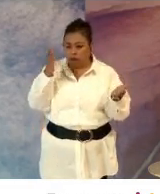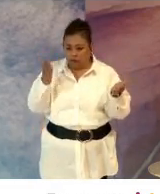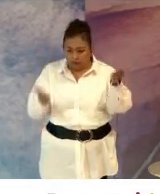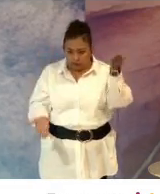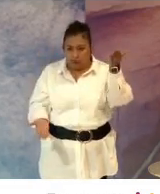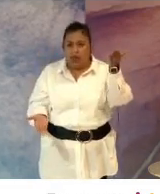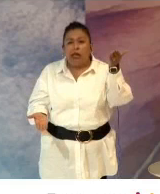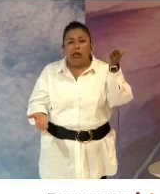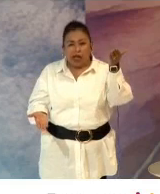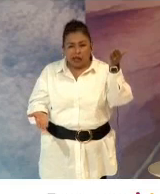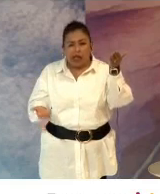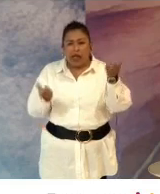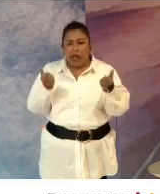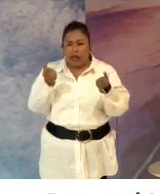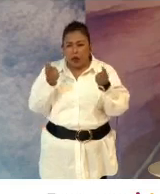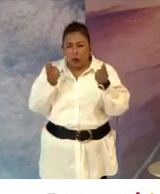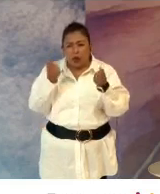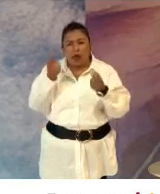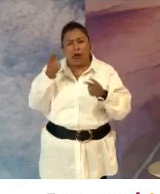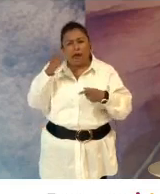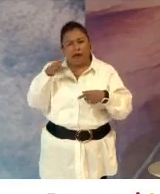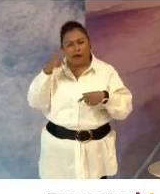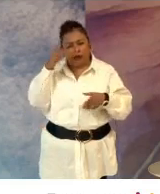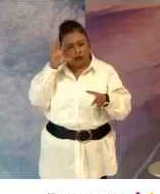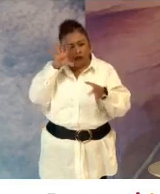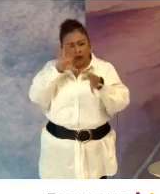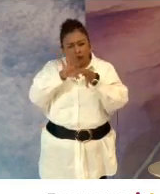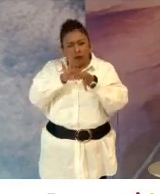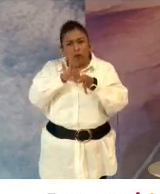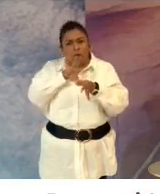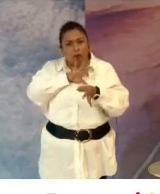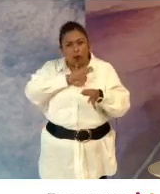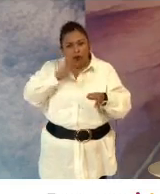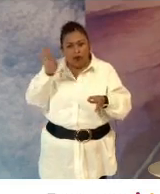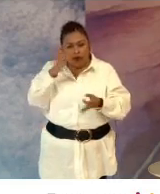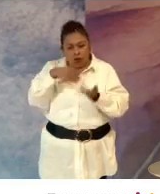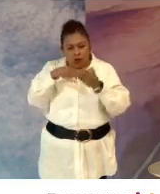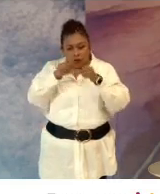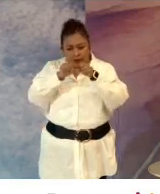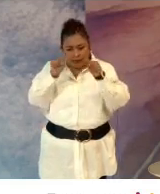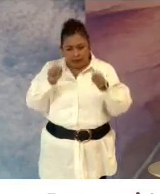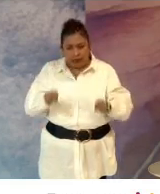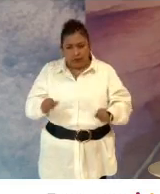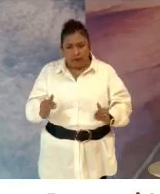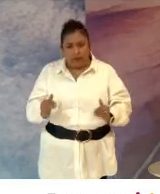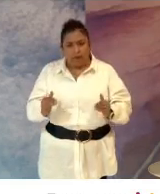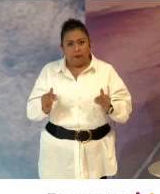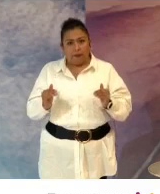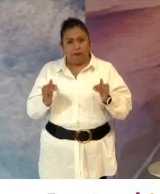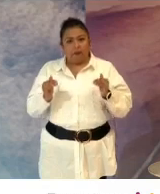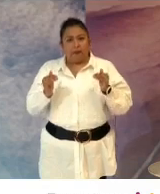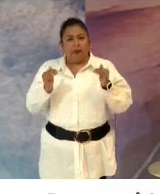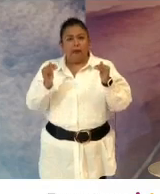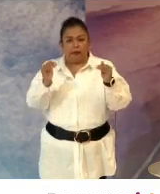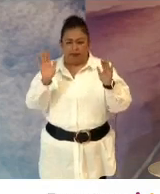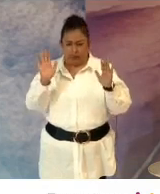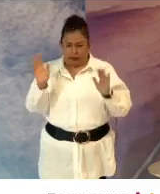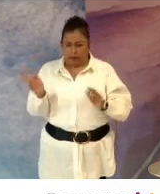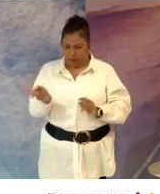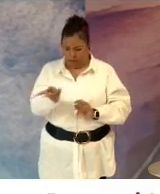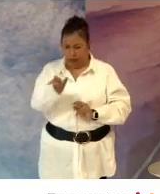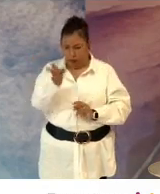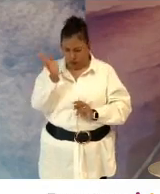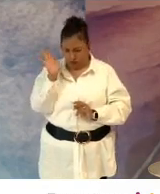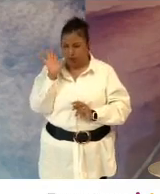algunos fragmentos de coherencia tienen la capacidad de llevar todo el sistema a un nivel más alto. Entonces, la pregunta es,